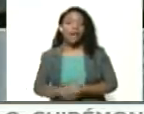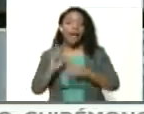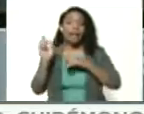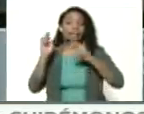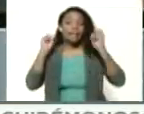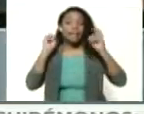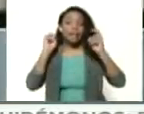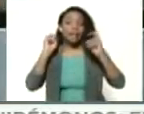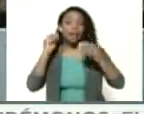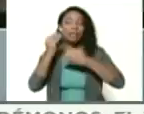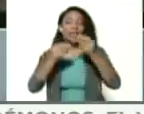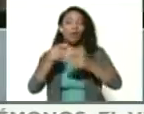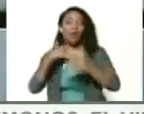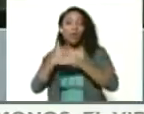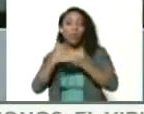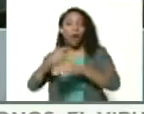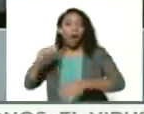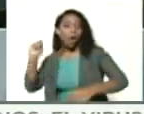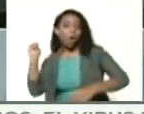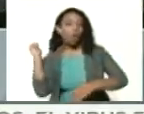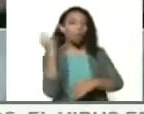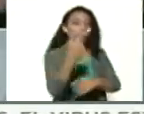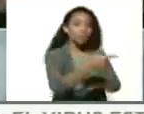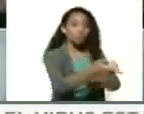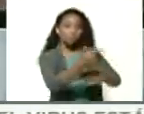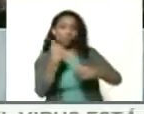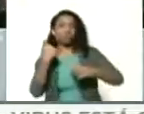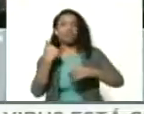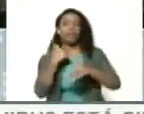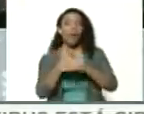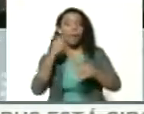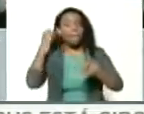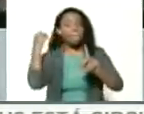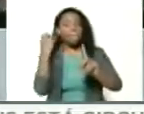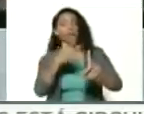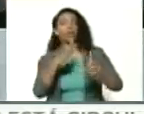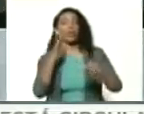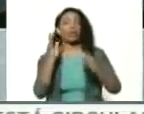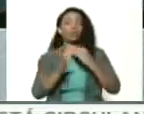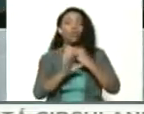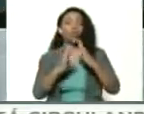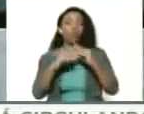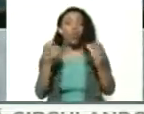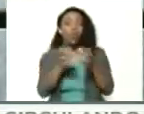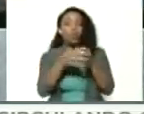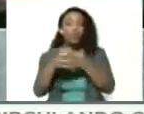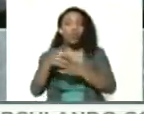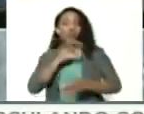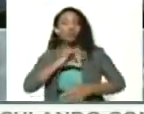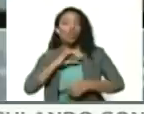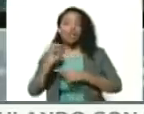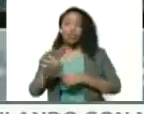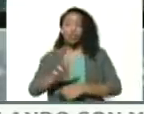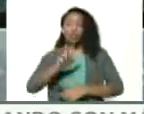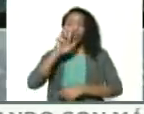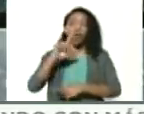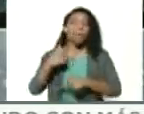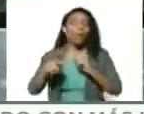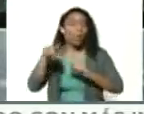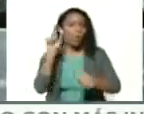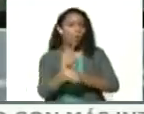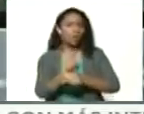que llaman boomerang, porque el impacto que tuvo en todos los sectores de la sociedad fue terrible, tremendo, pero no fue el